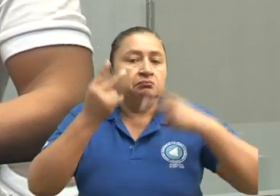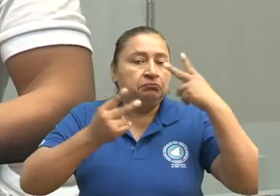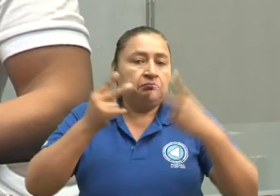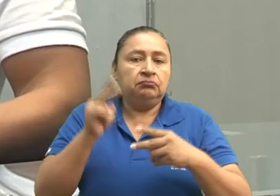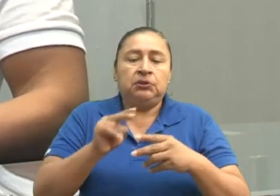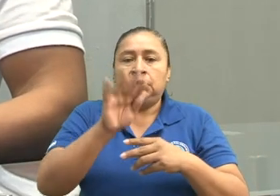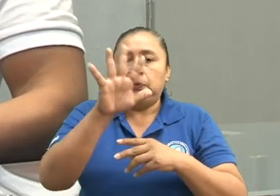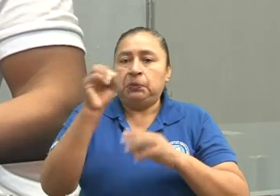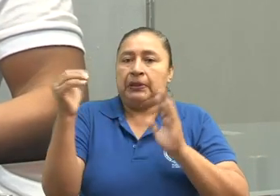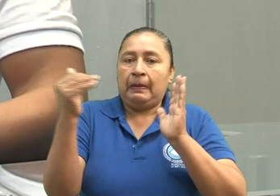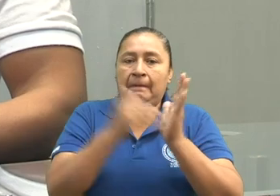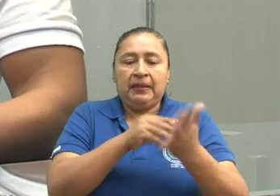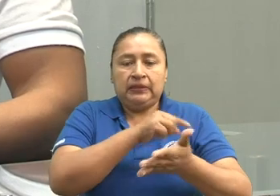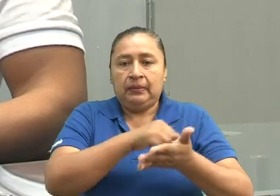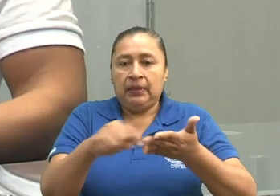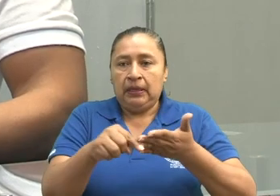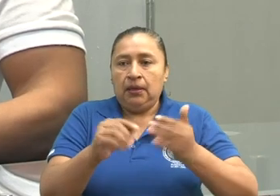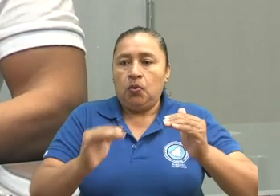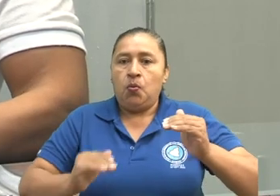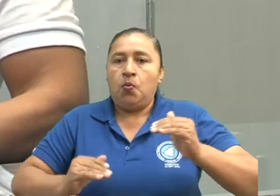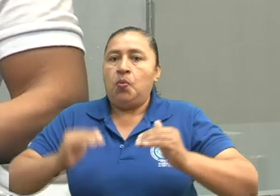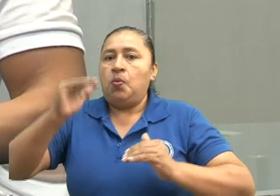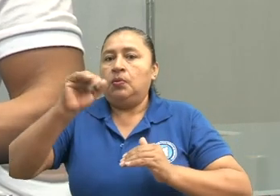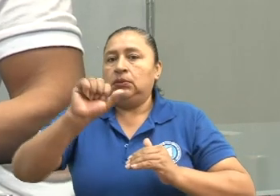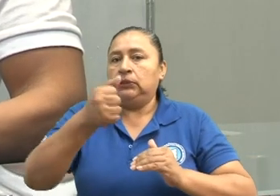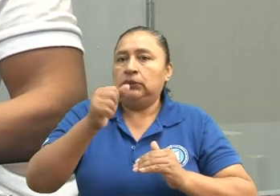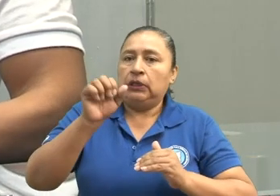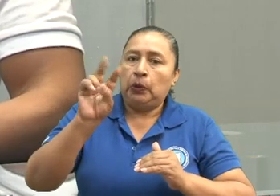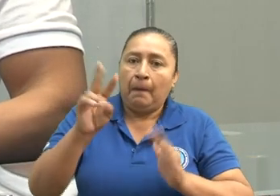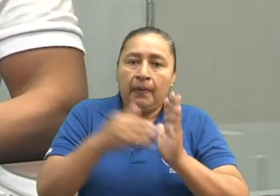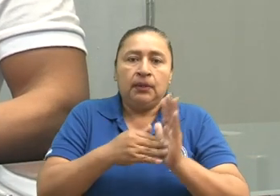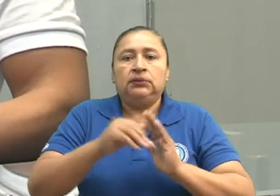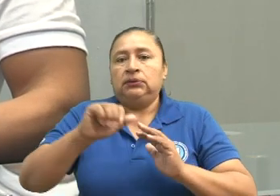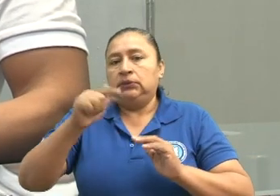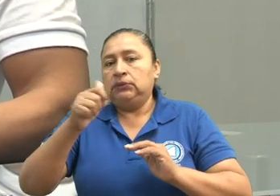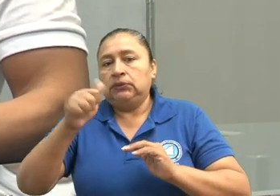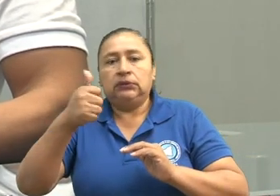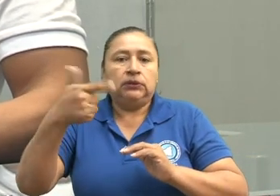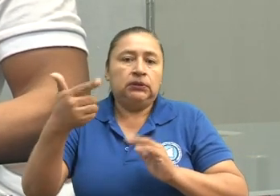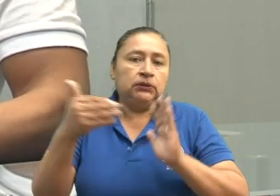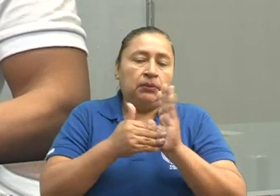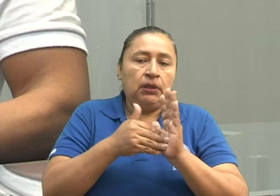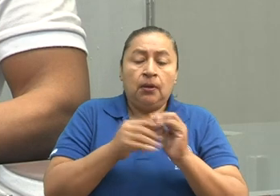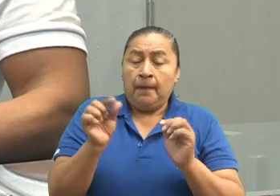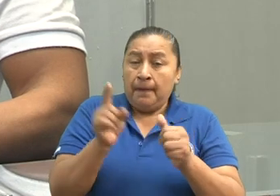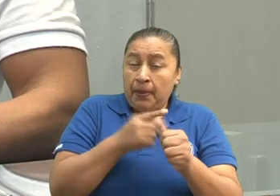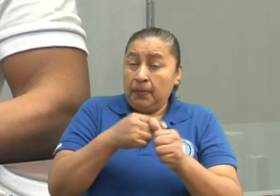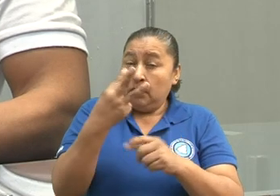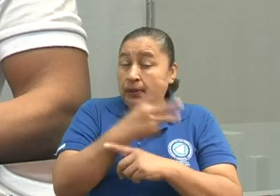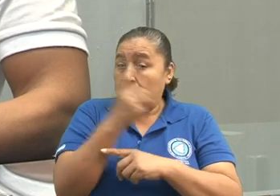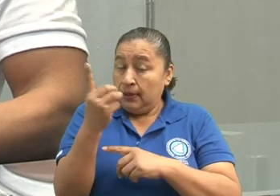de 50,000 semanal a 62,000, 67,000. Y en los primeros tres días, o